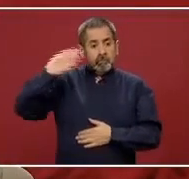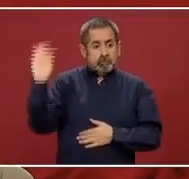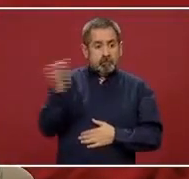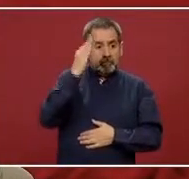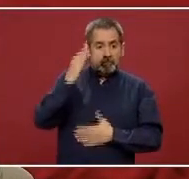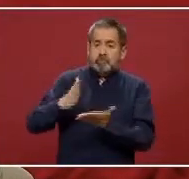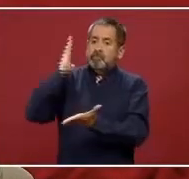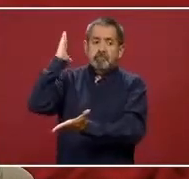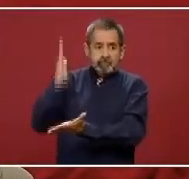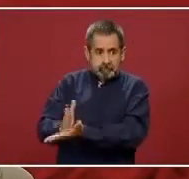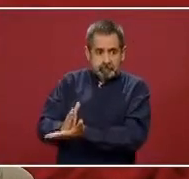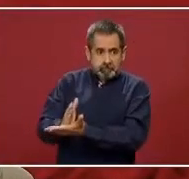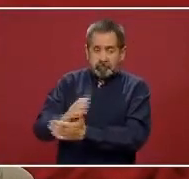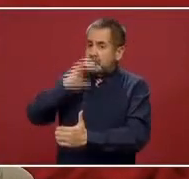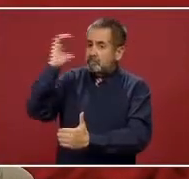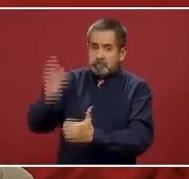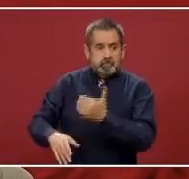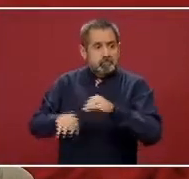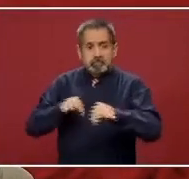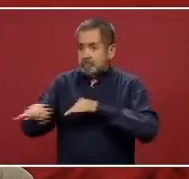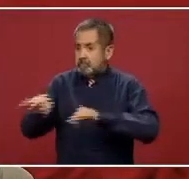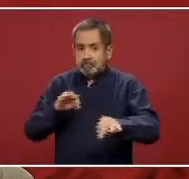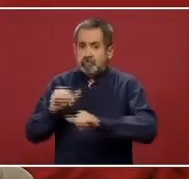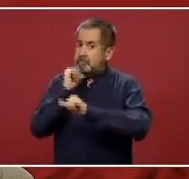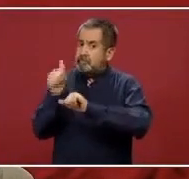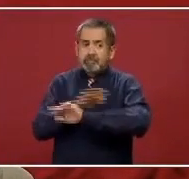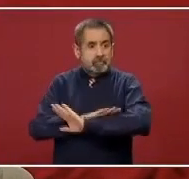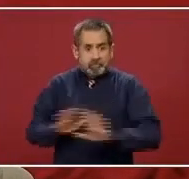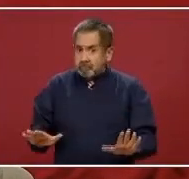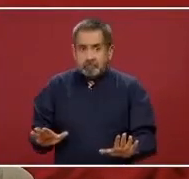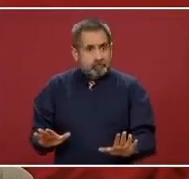federal suspende sus actividades.